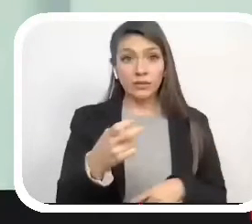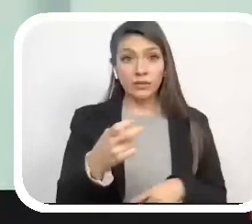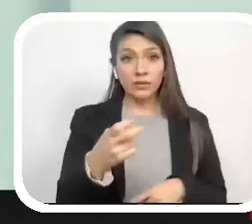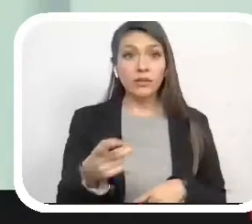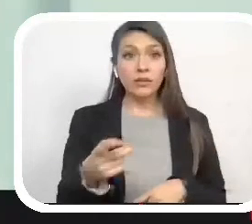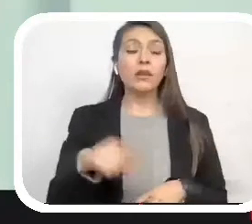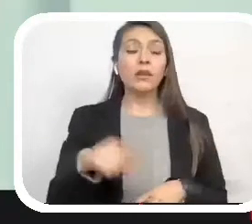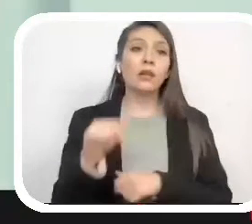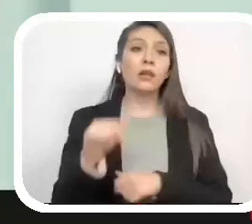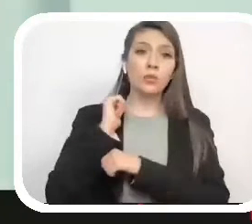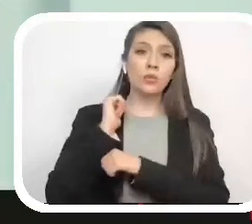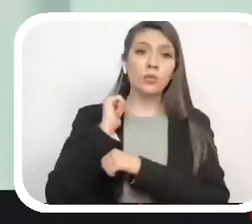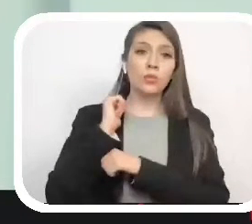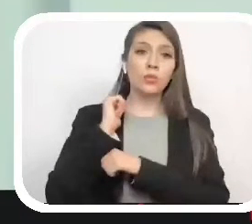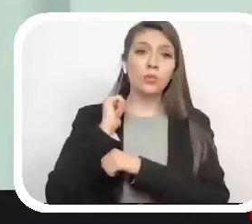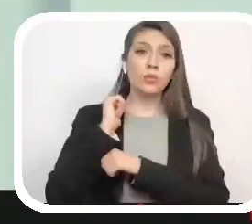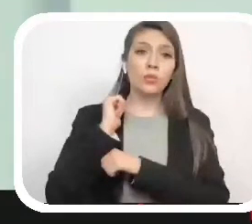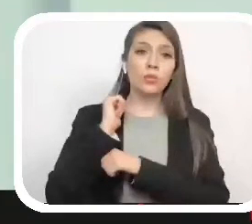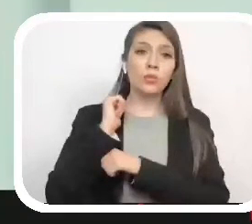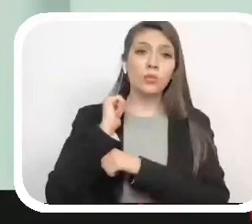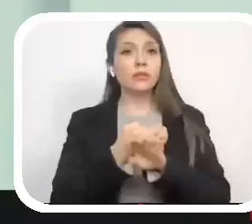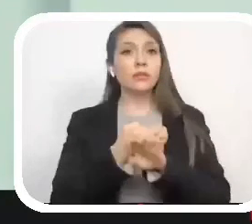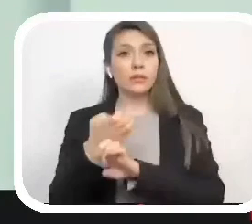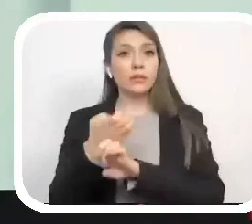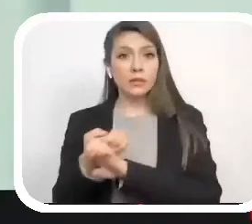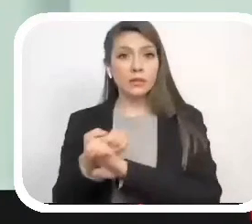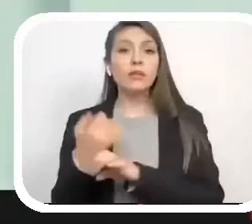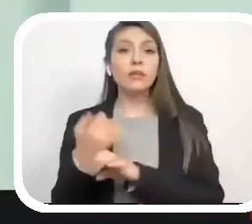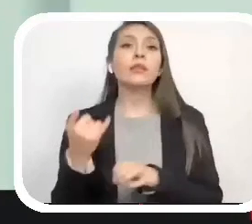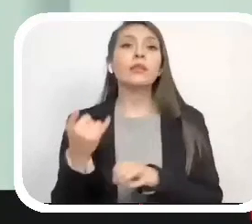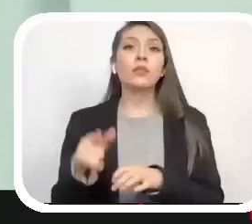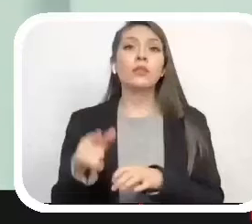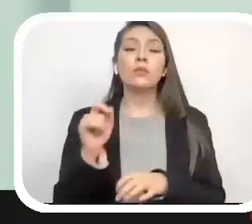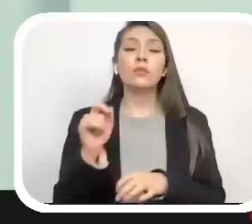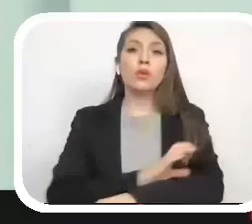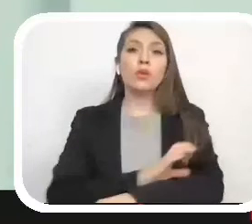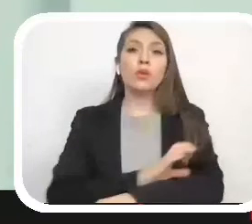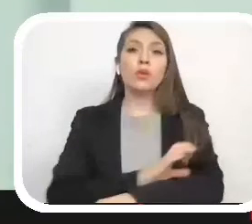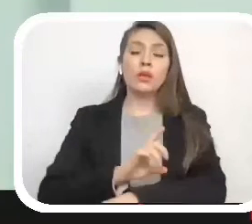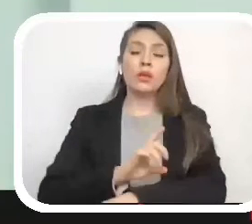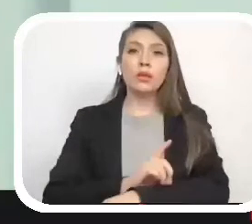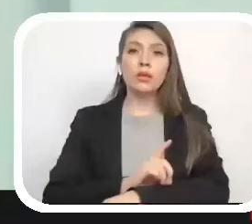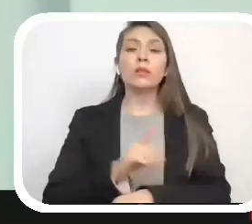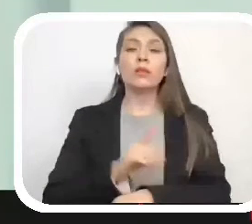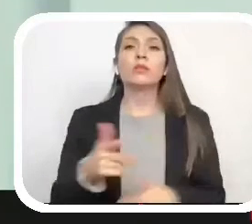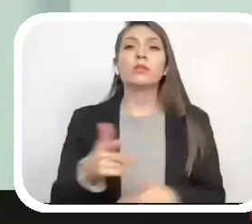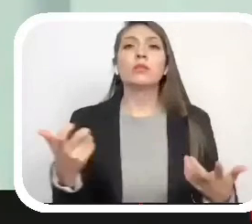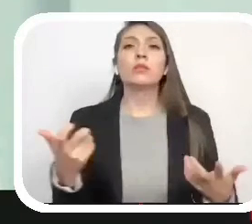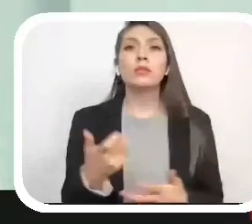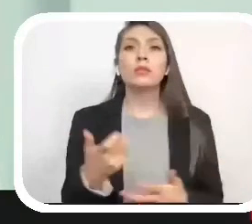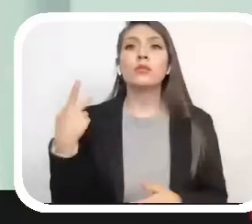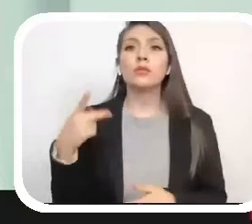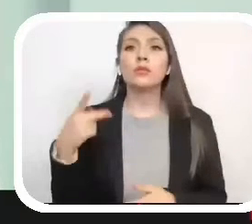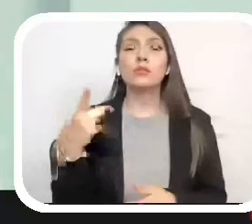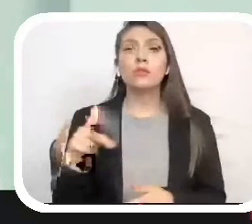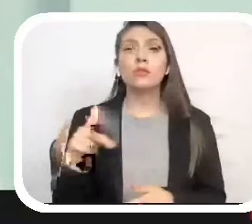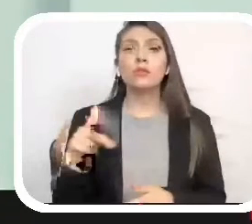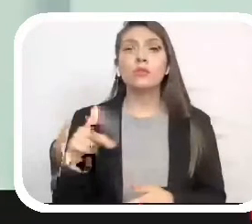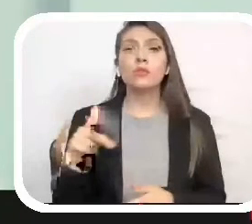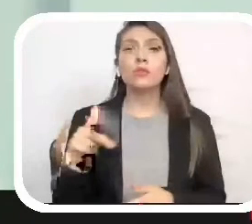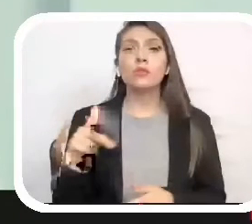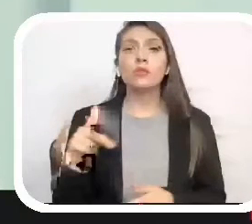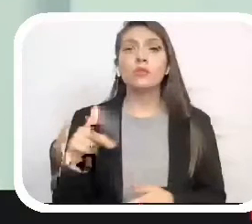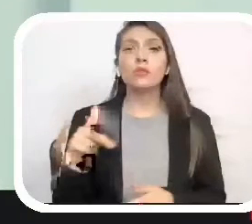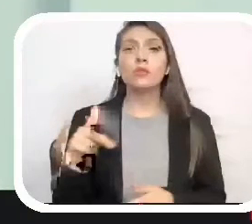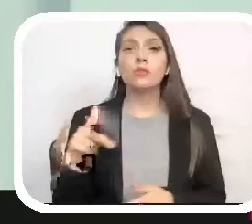autoridades estatales, en coordinación con la Secretaría de Agricultura del Gobierno Federal, impulsaron a